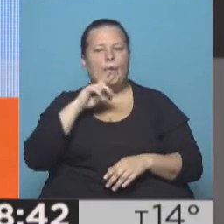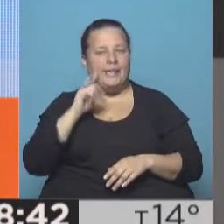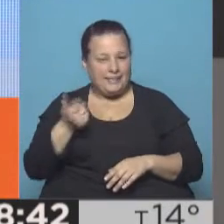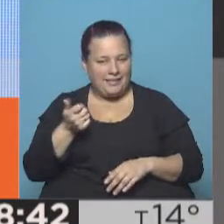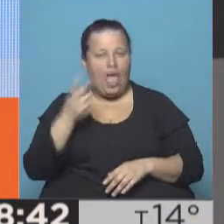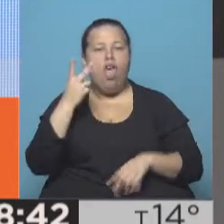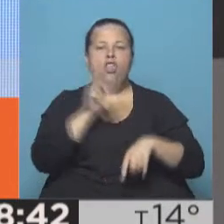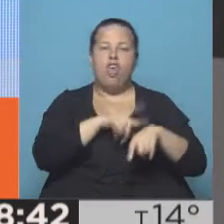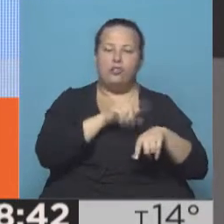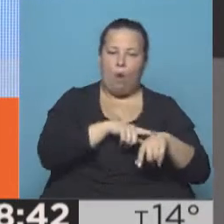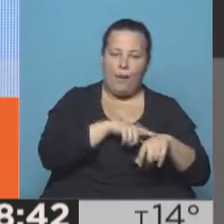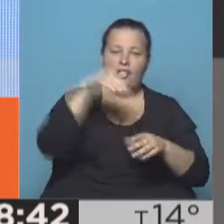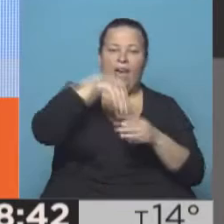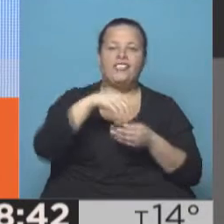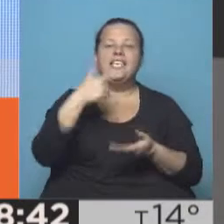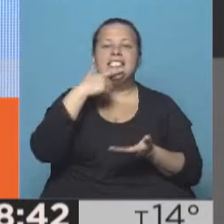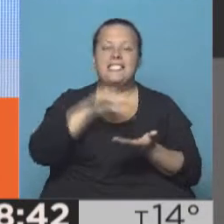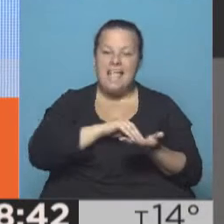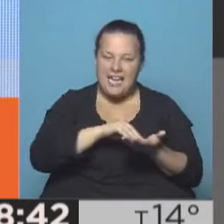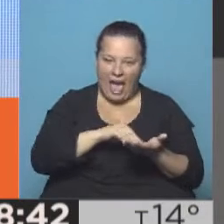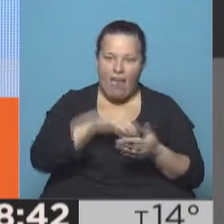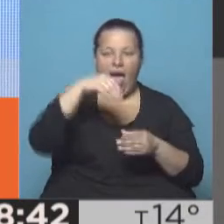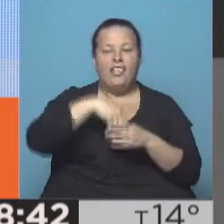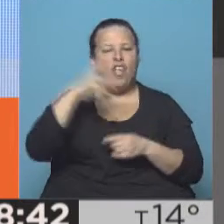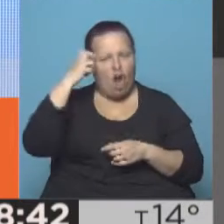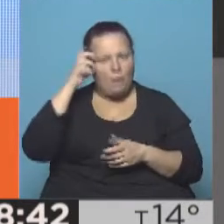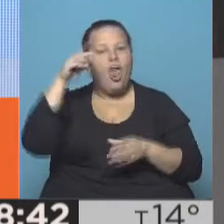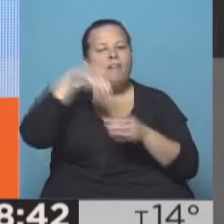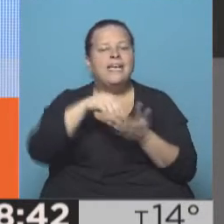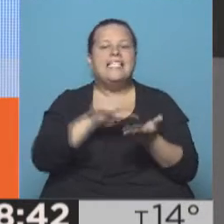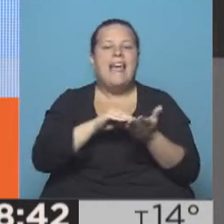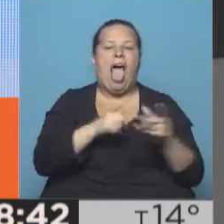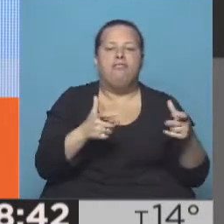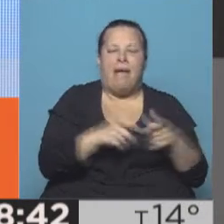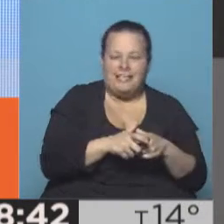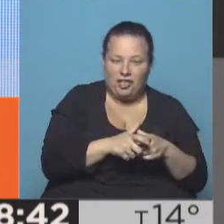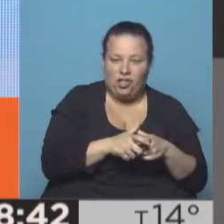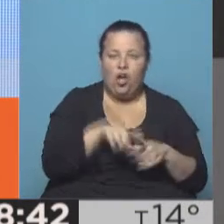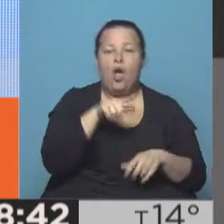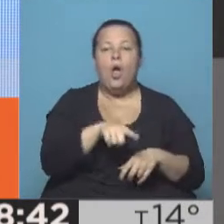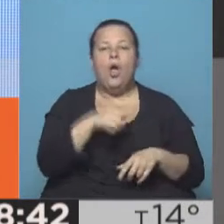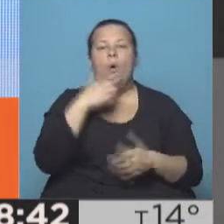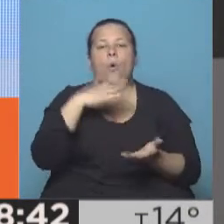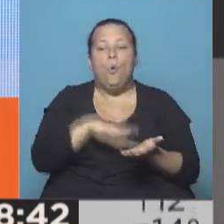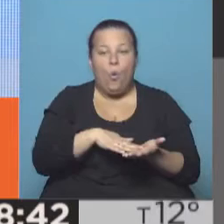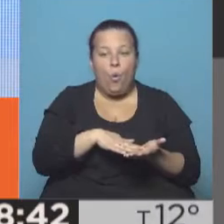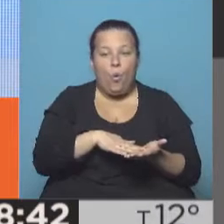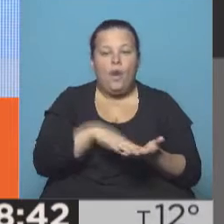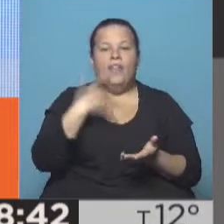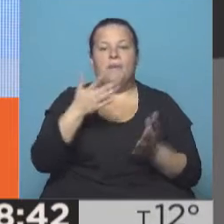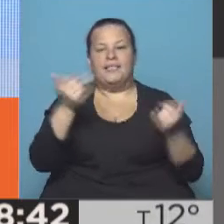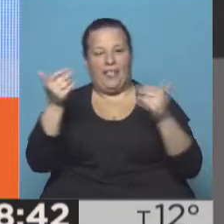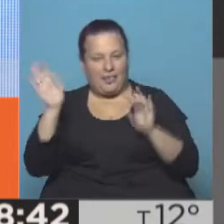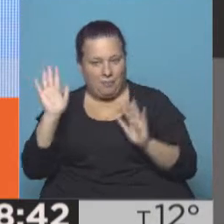dos momentos en el Senado que se viven en el Congreso, pero en el Senado, que es más chico, que es cuando uno jura y cuando se